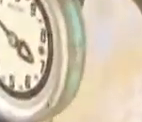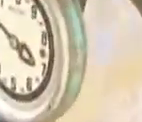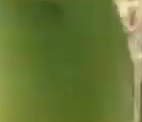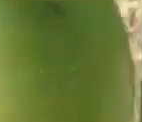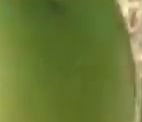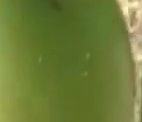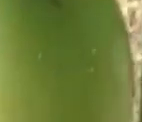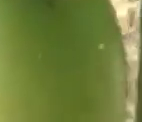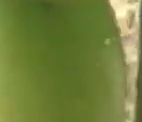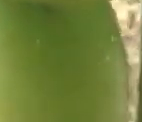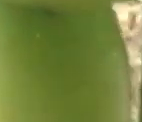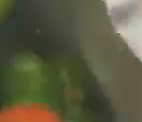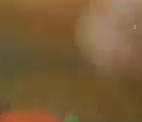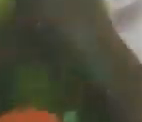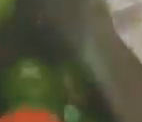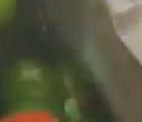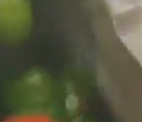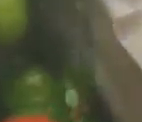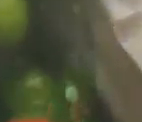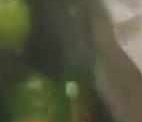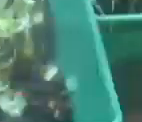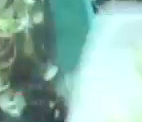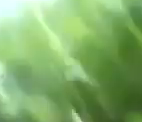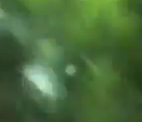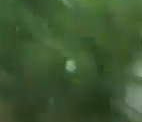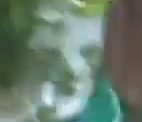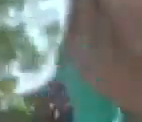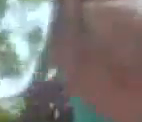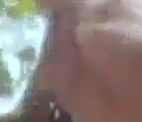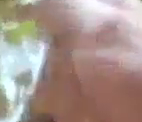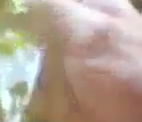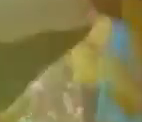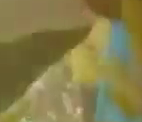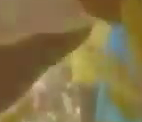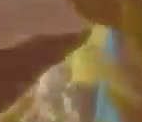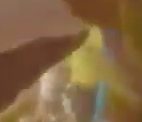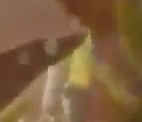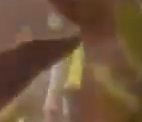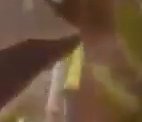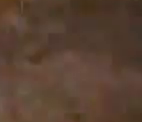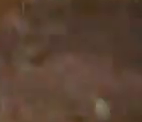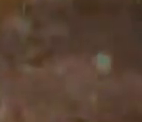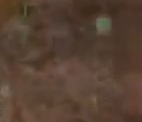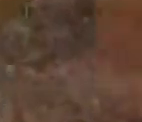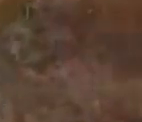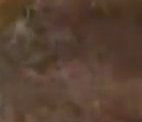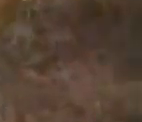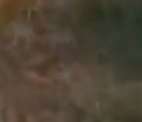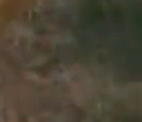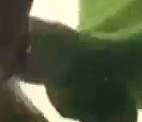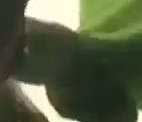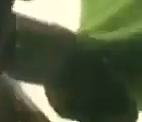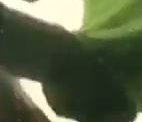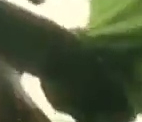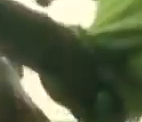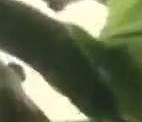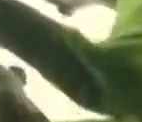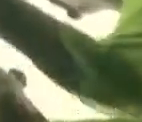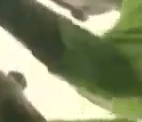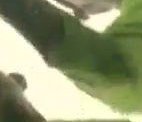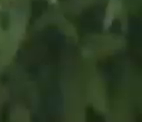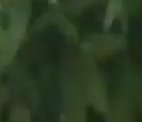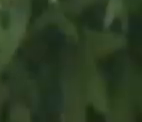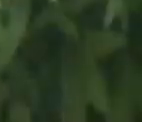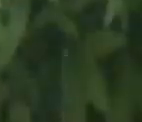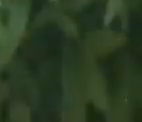CLAP tengan su aspecto productivo. Y un aporte fundamental es el socialismo en lo territorial. El socialismo en lo